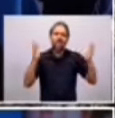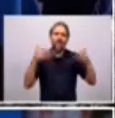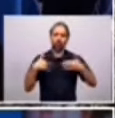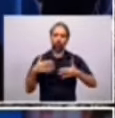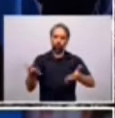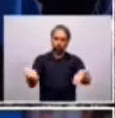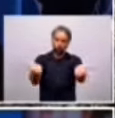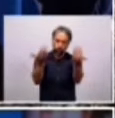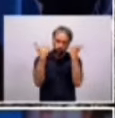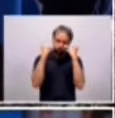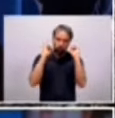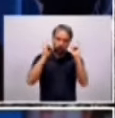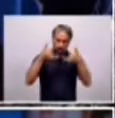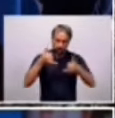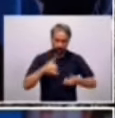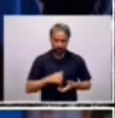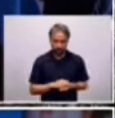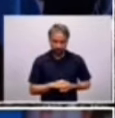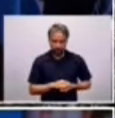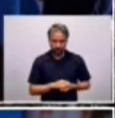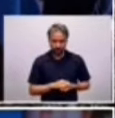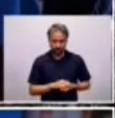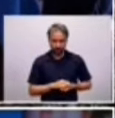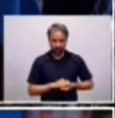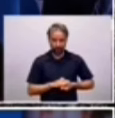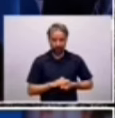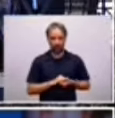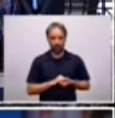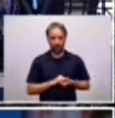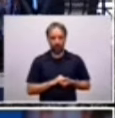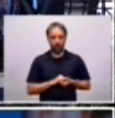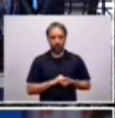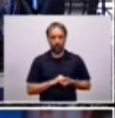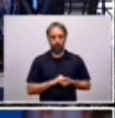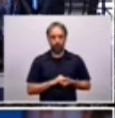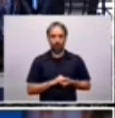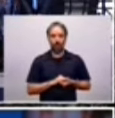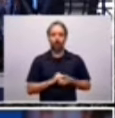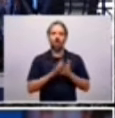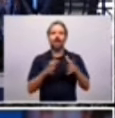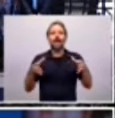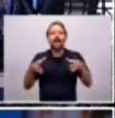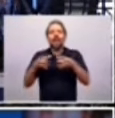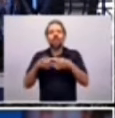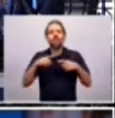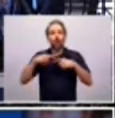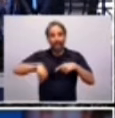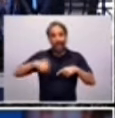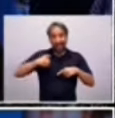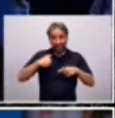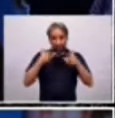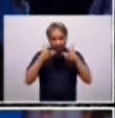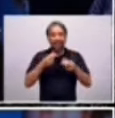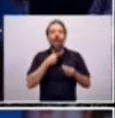obviamente disciplinar, que es un poco lo que decía María. Recordemos que cuando se hizo la anterior privatización, una